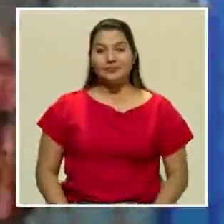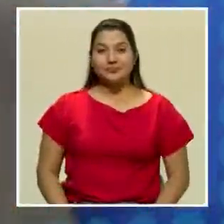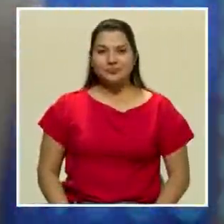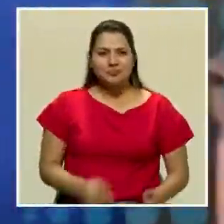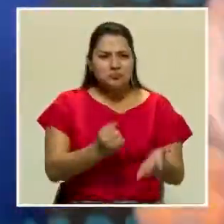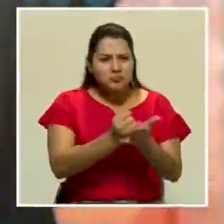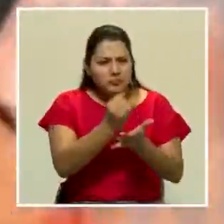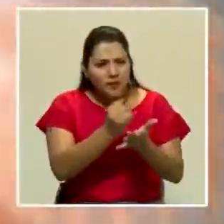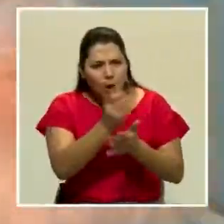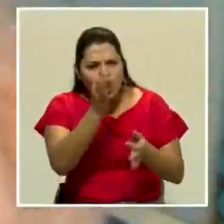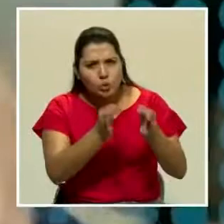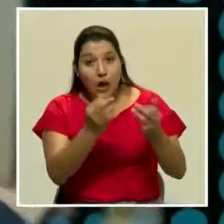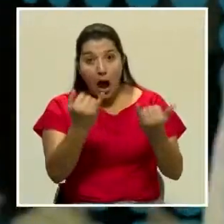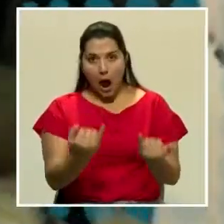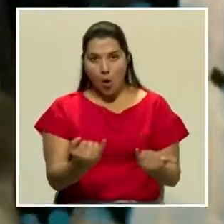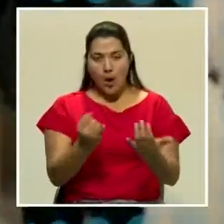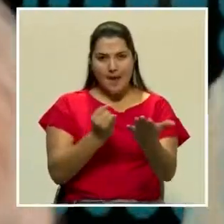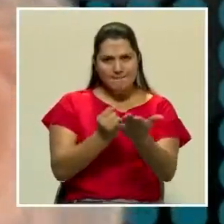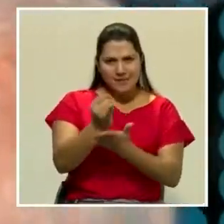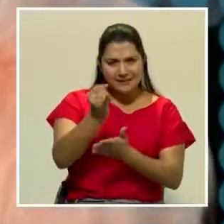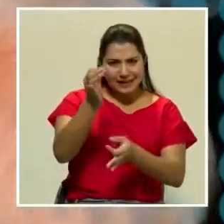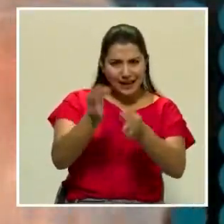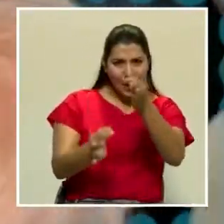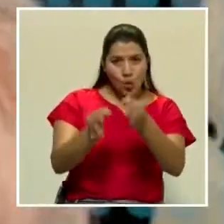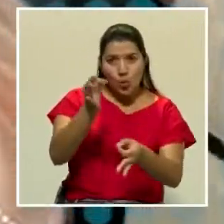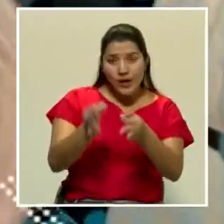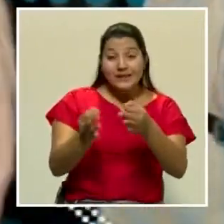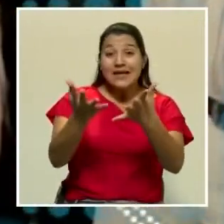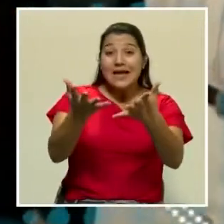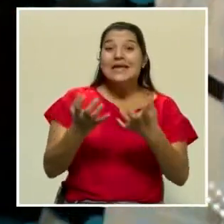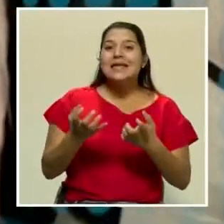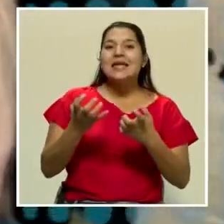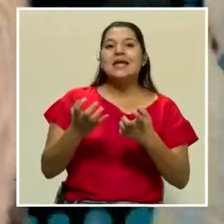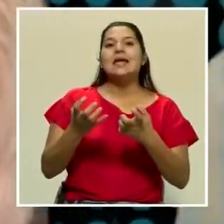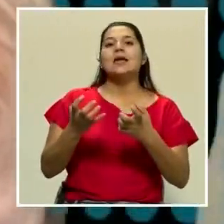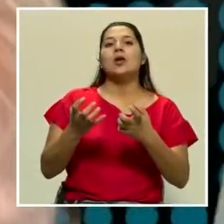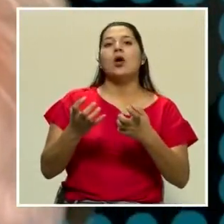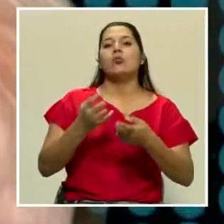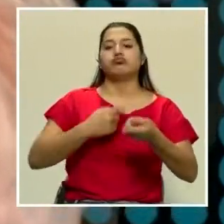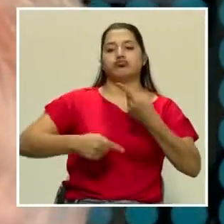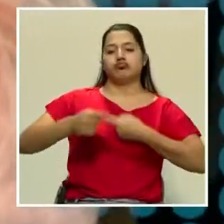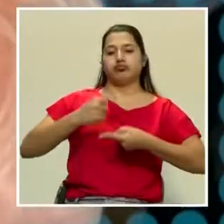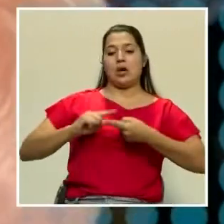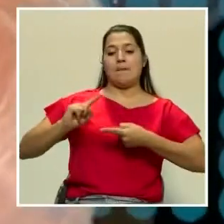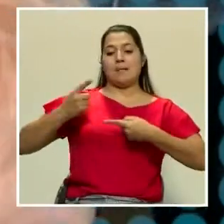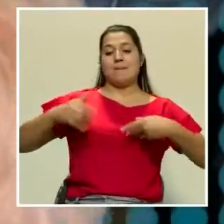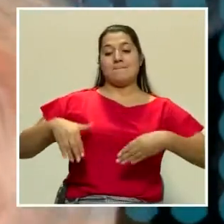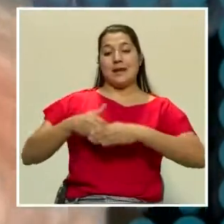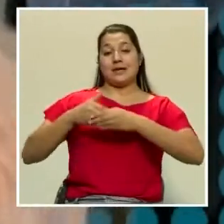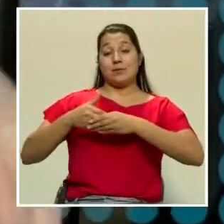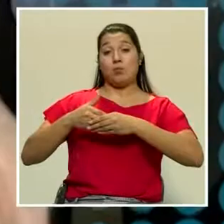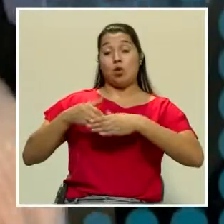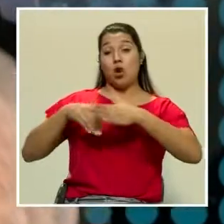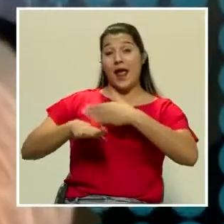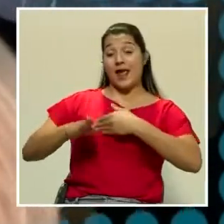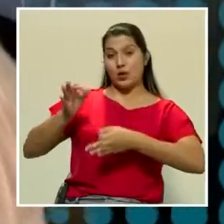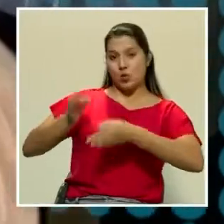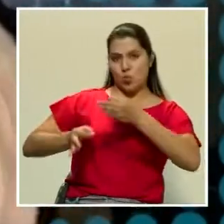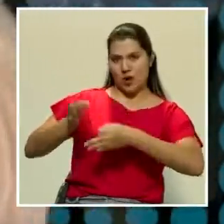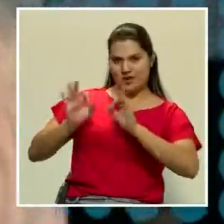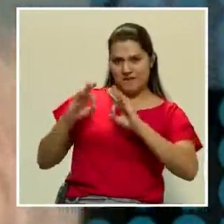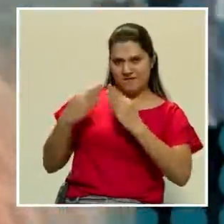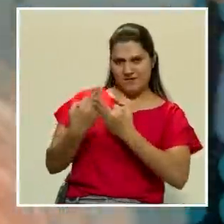inspección judicial investiga a un juez que intentó revertir el primer matrimonio igualitario celebrado en un juzgado de familia. Se le achaca